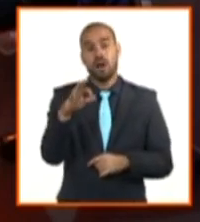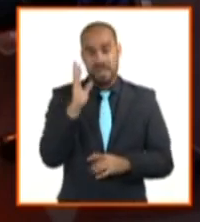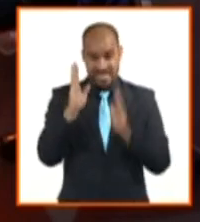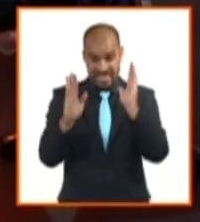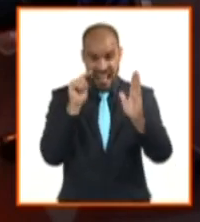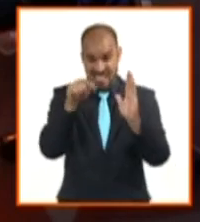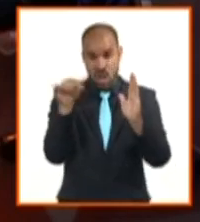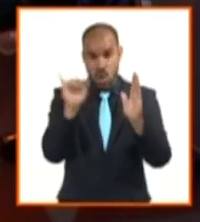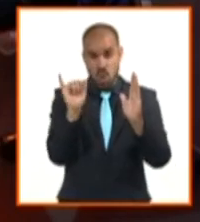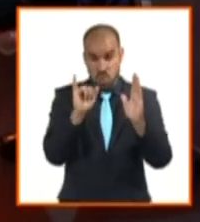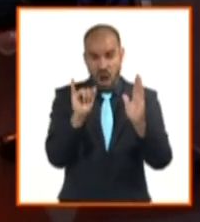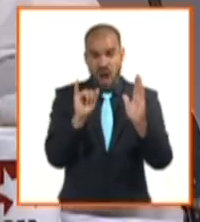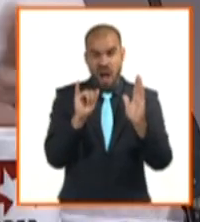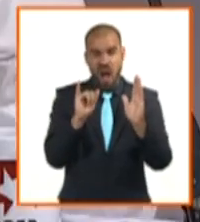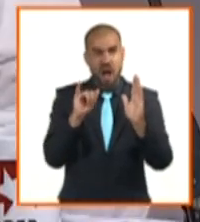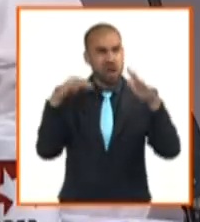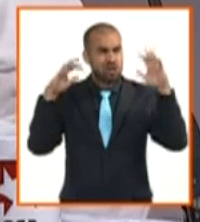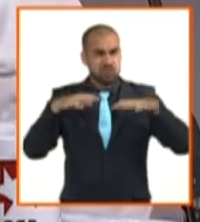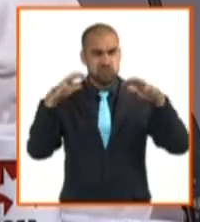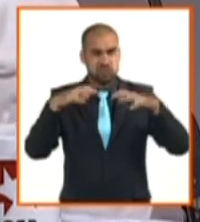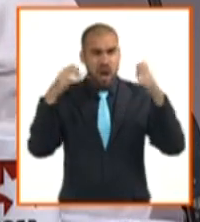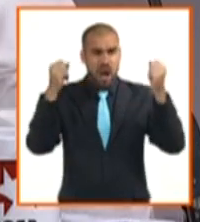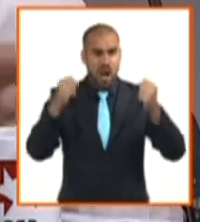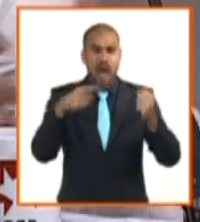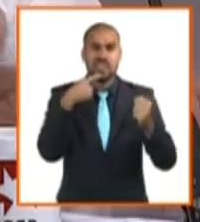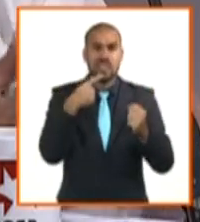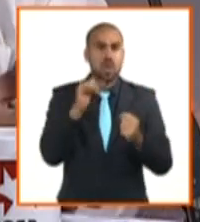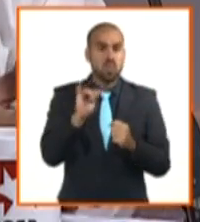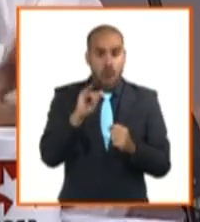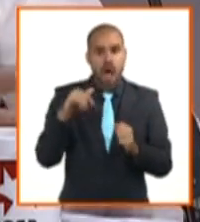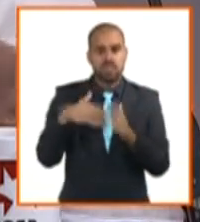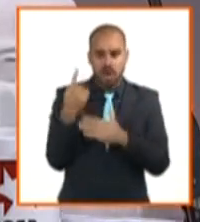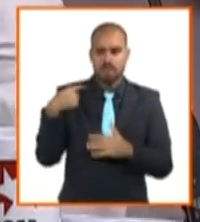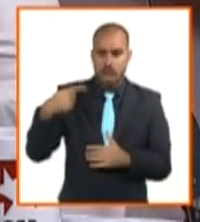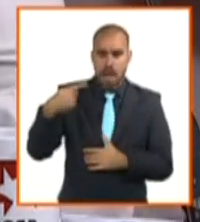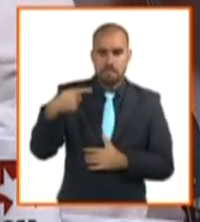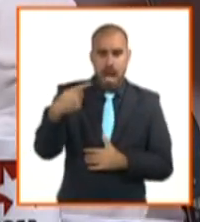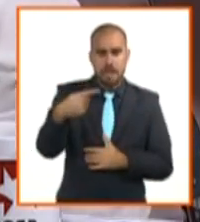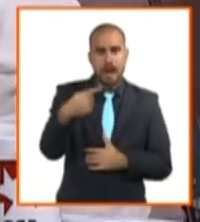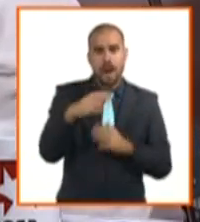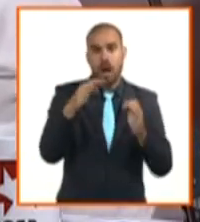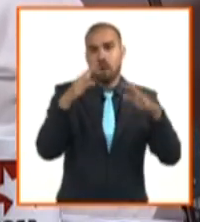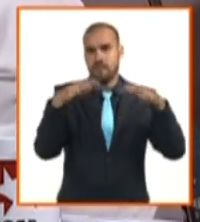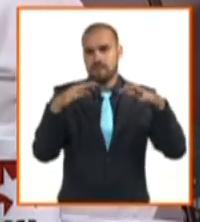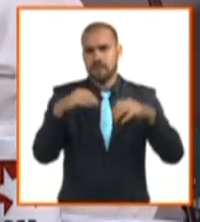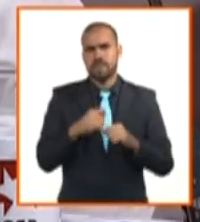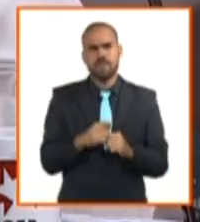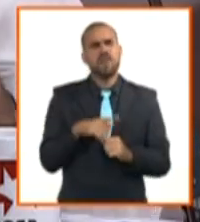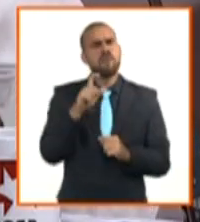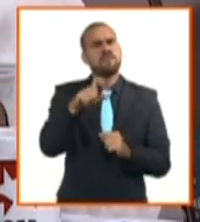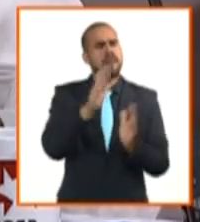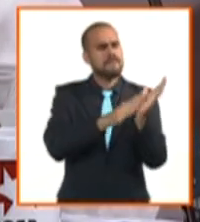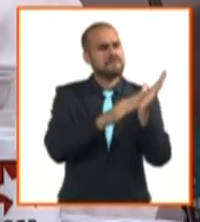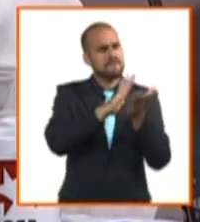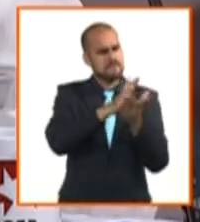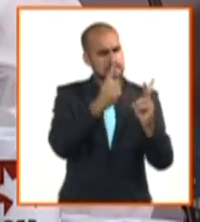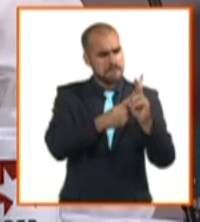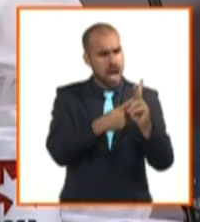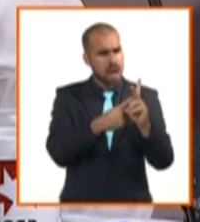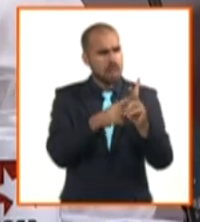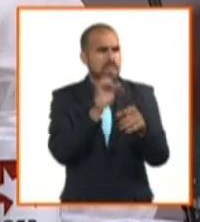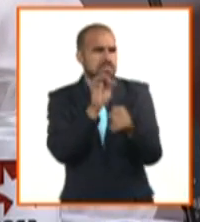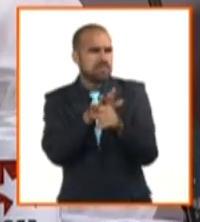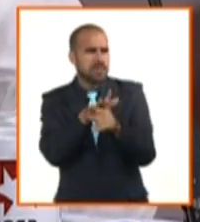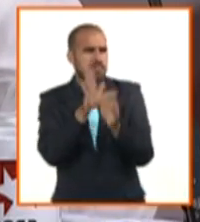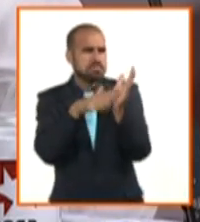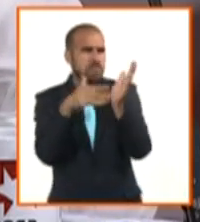y estuvo asociado varios días de precipitaciones finales de mayo los primeros días de junio y este tipo de situaciones son muy